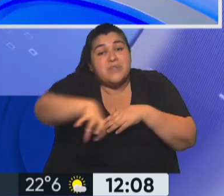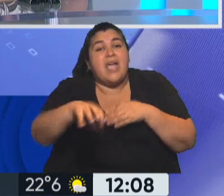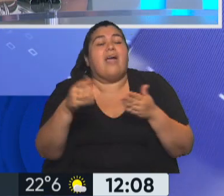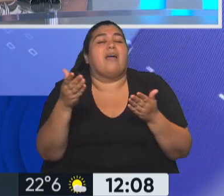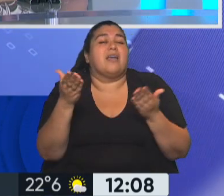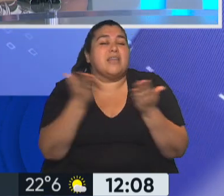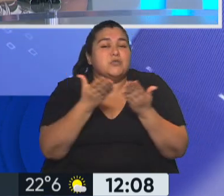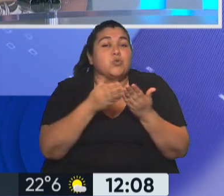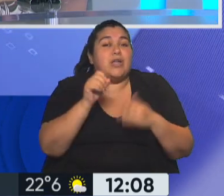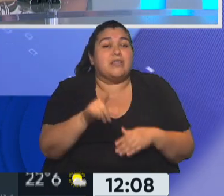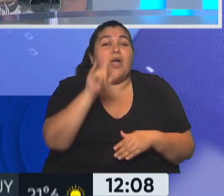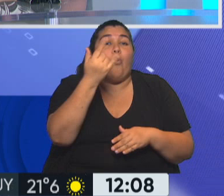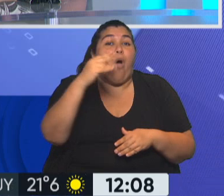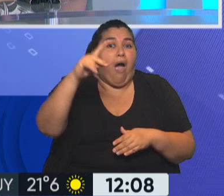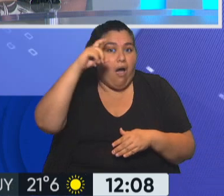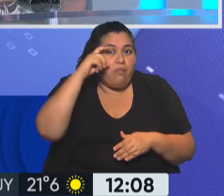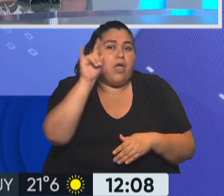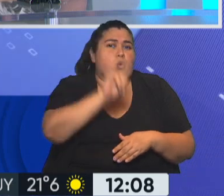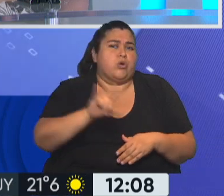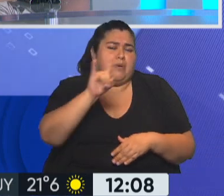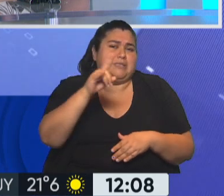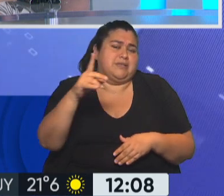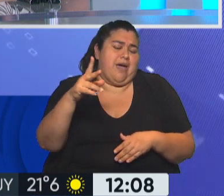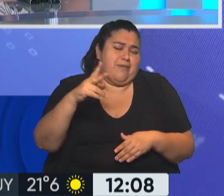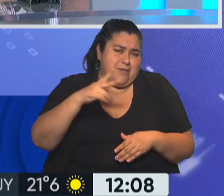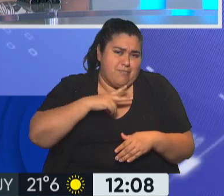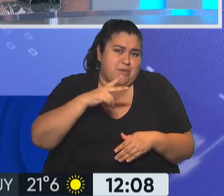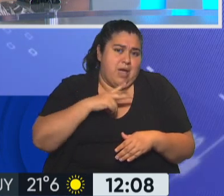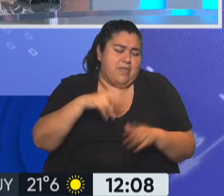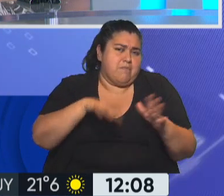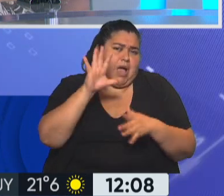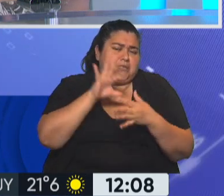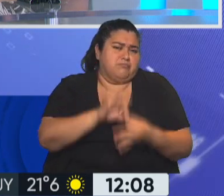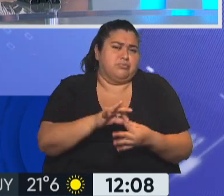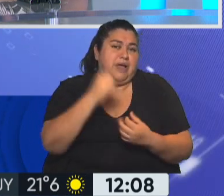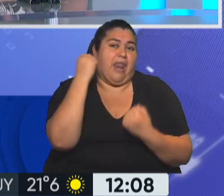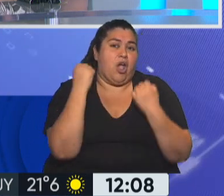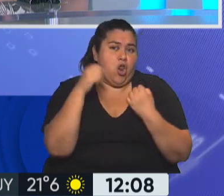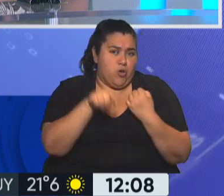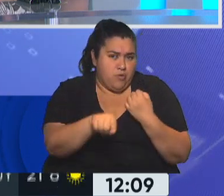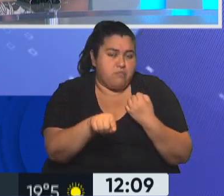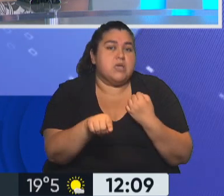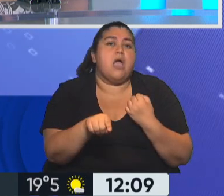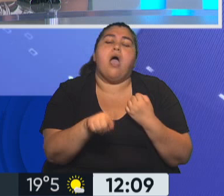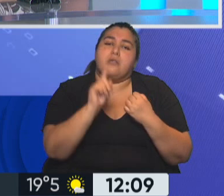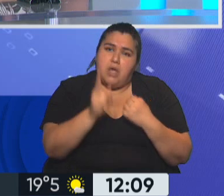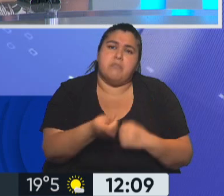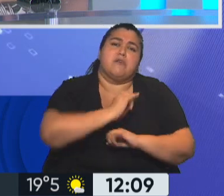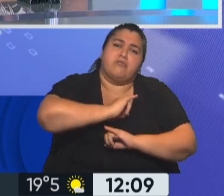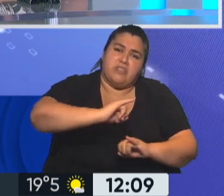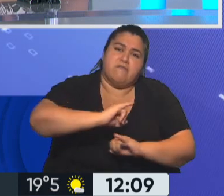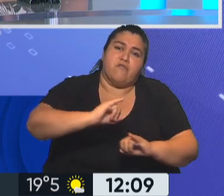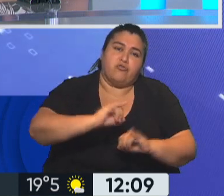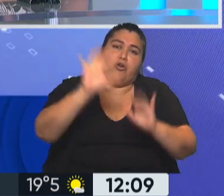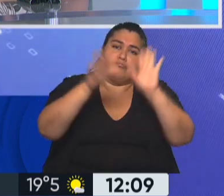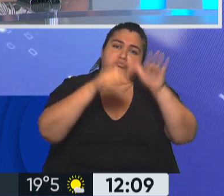de las universidades privadas más vinculadas al mundo de los negocios, convocó a la movilización y van a